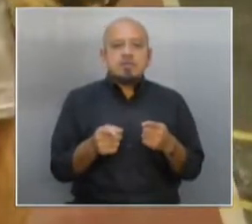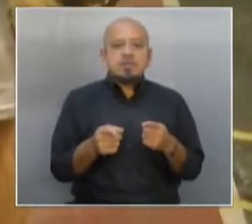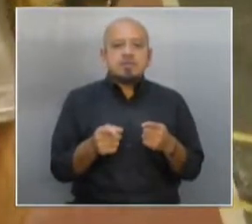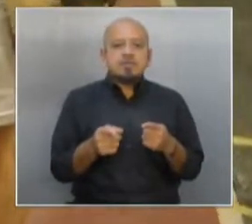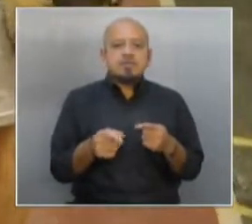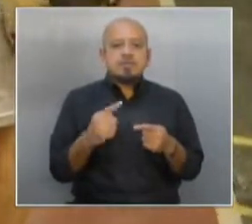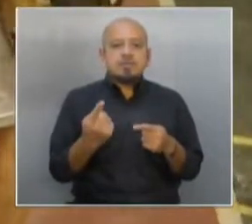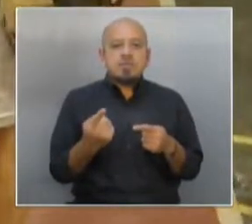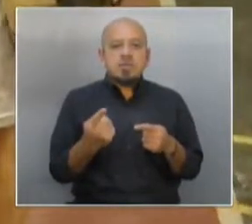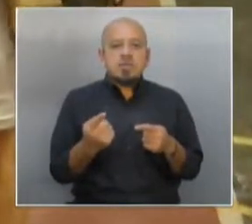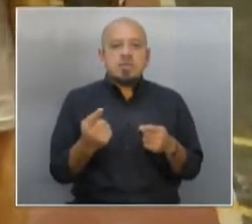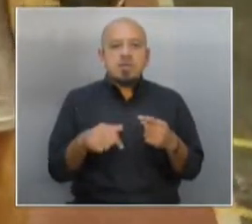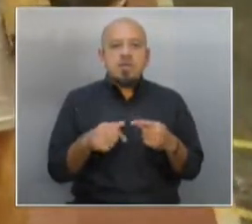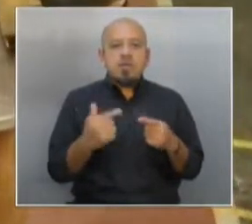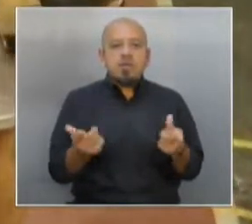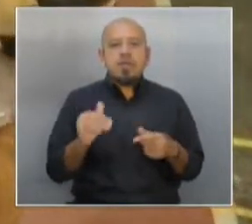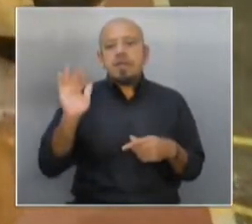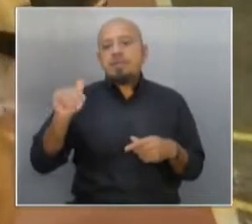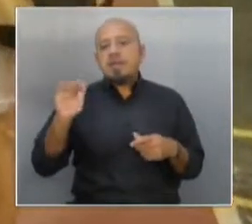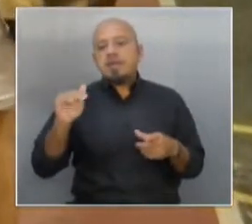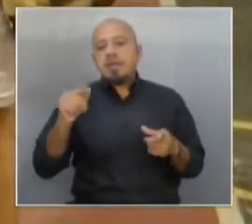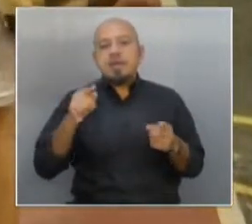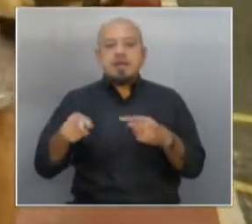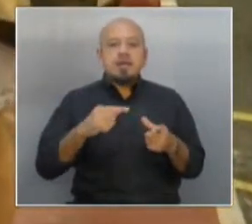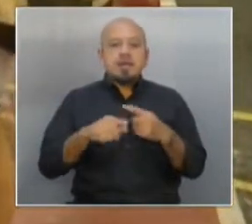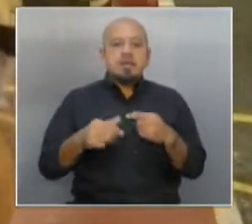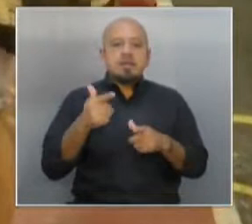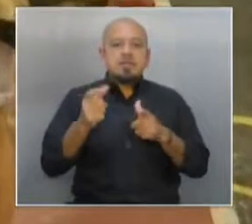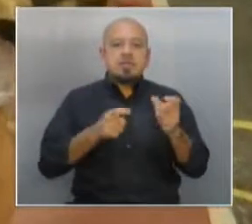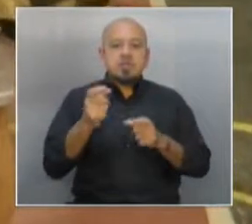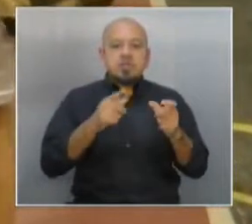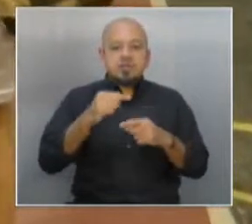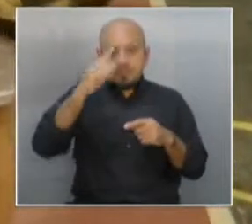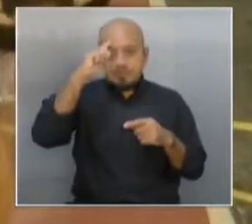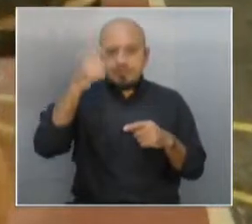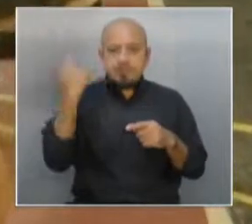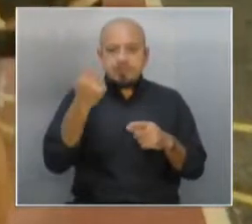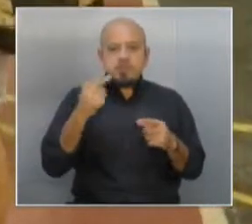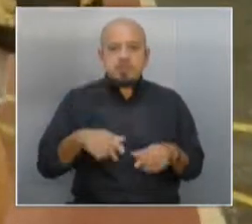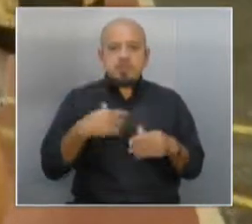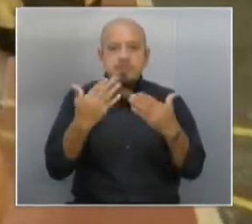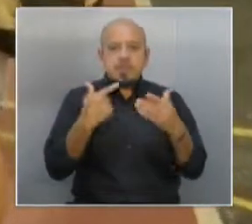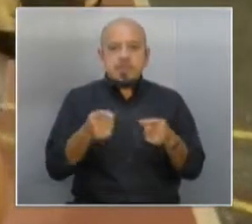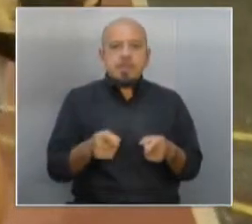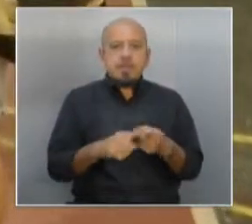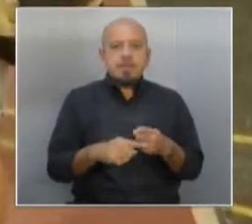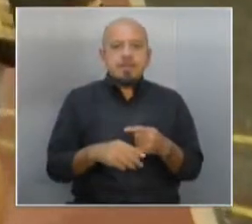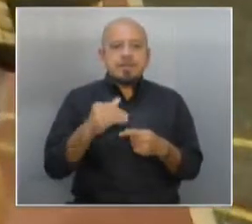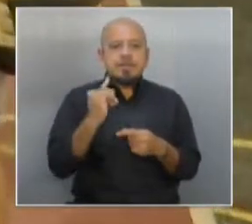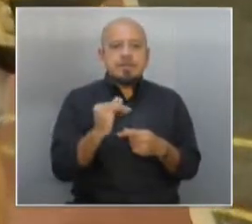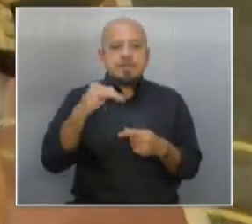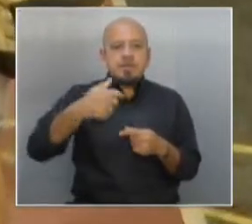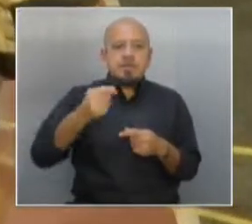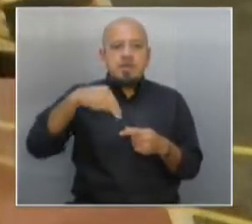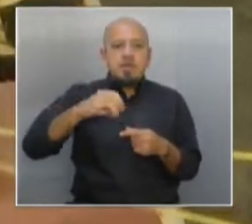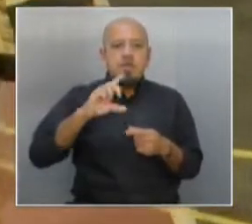de las partes del espectáculo, la despedida, está dedicada a los inmigrantes que tiene nuestro país. Y para hablar de eso, estamos con Imanol Cives, que está a mi